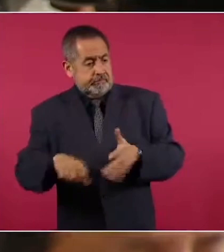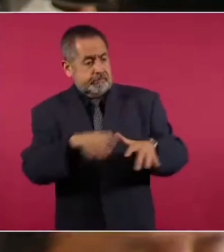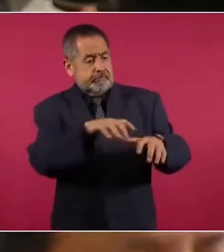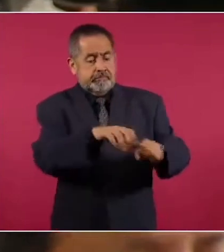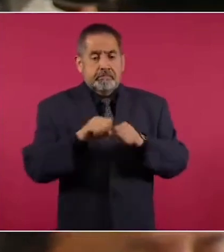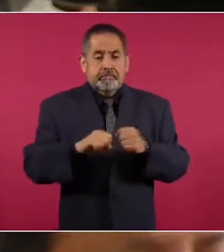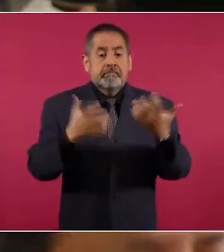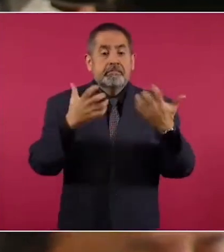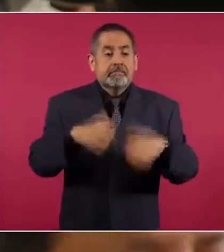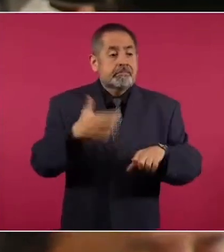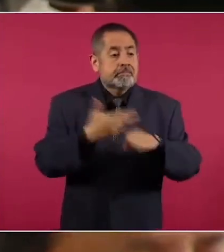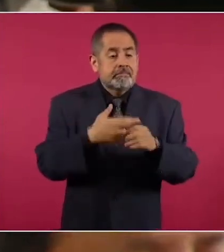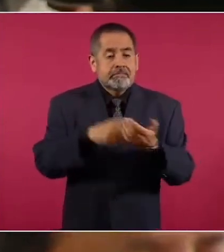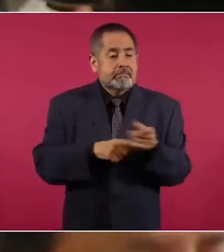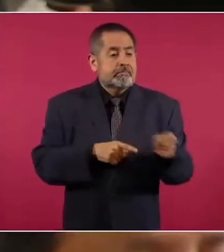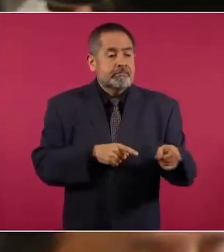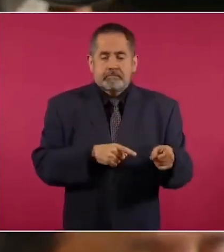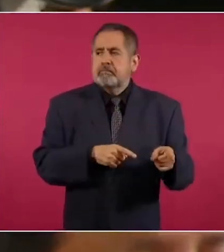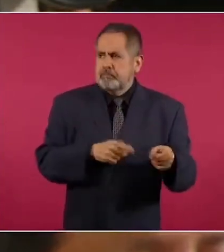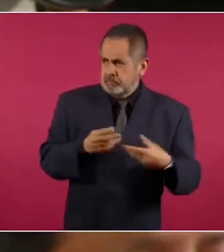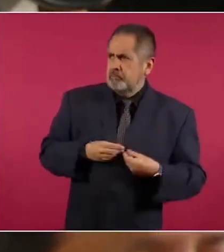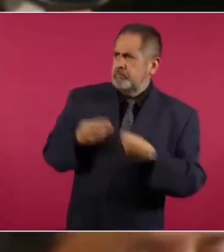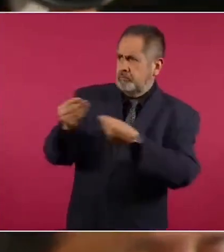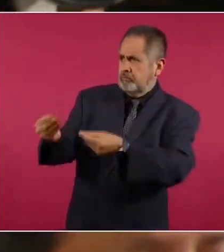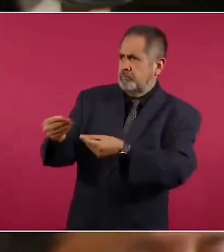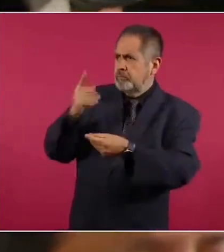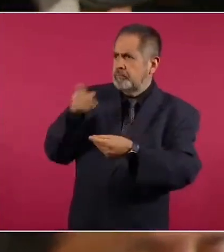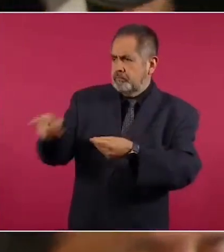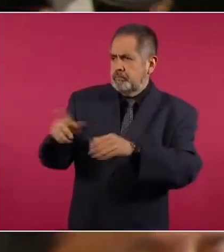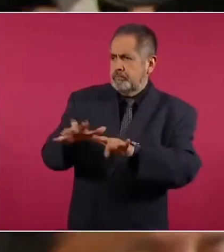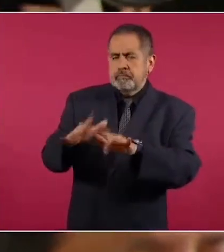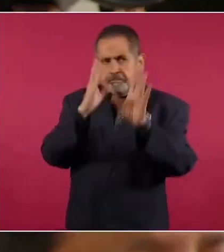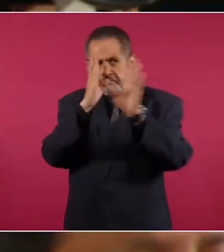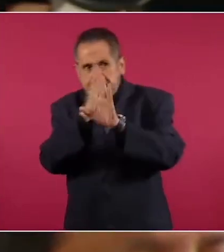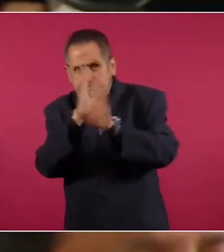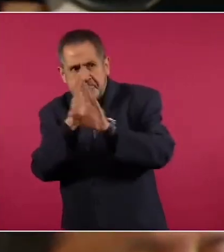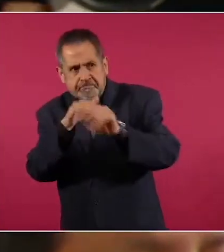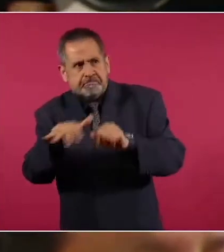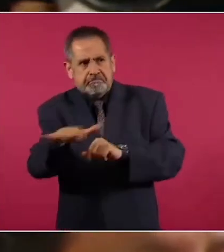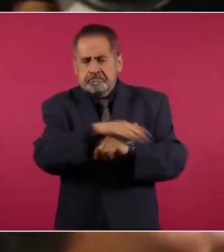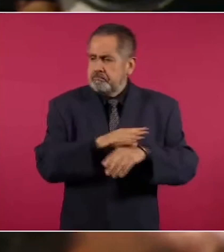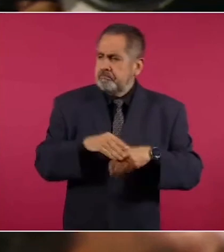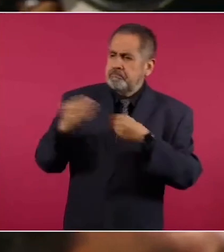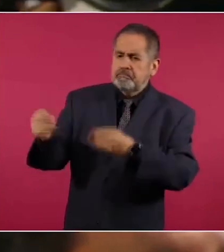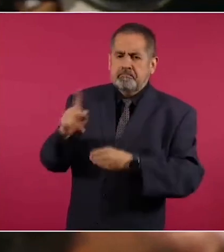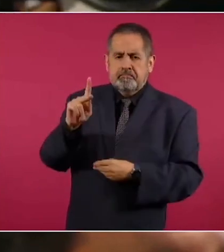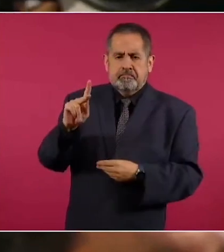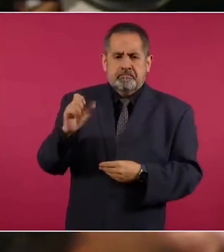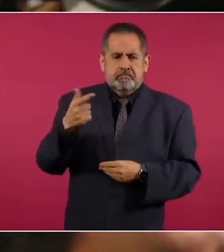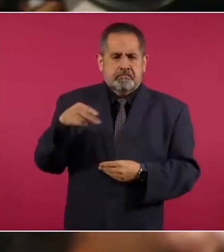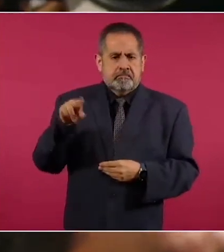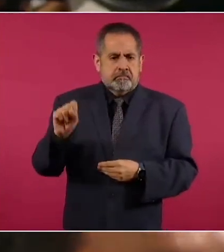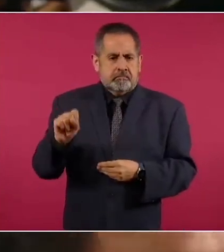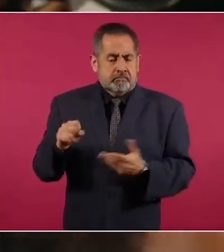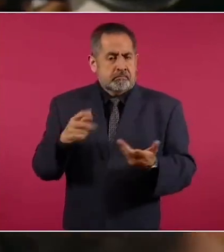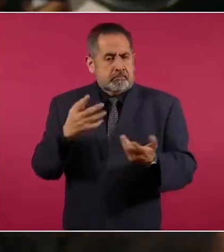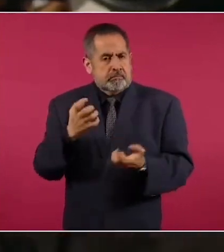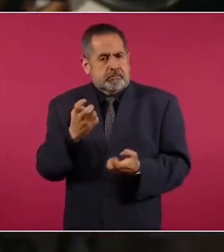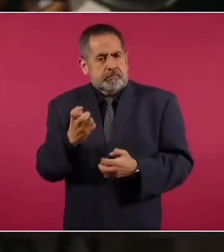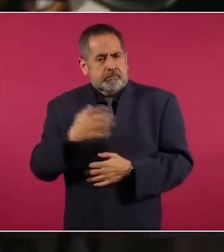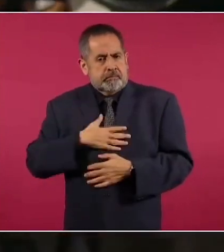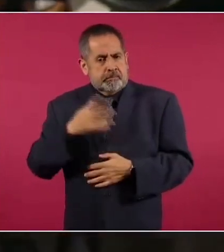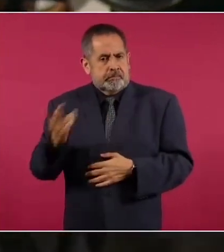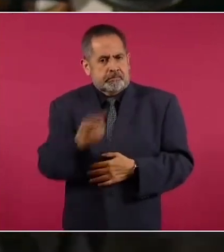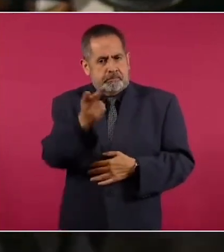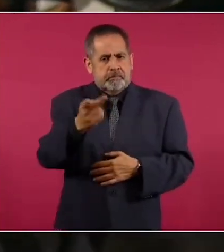a la empresa que está autorizada por el desarrollador de este software, Pegasus. Por eso nuestra pregunta